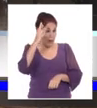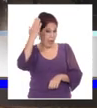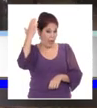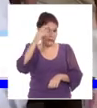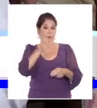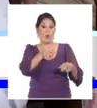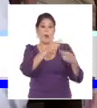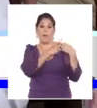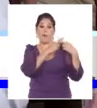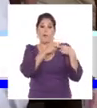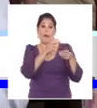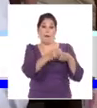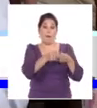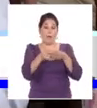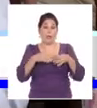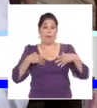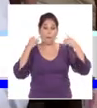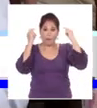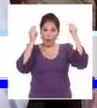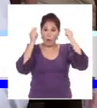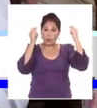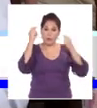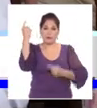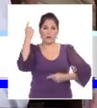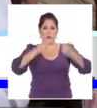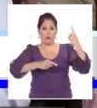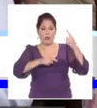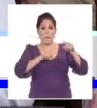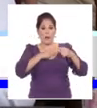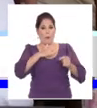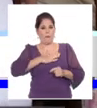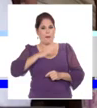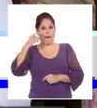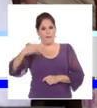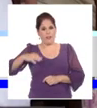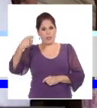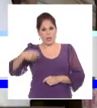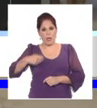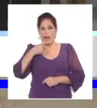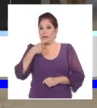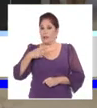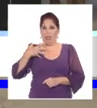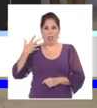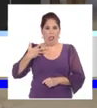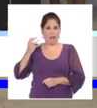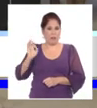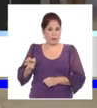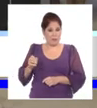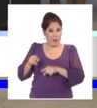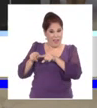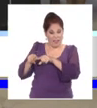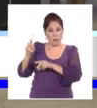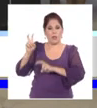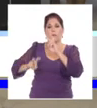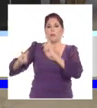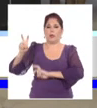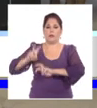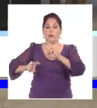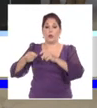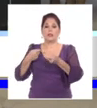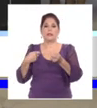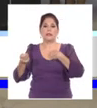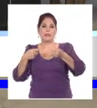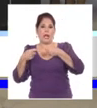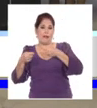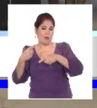de las muertes durante las protestas en su contra pero la propia fiscal encara un escándalo sobre ella pesa una investigación por tráfico de influencias